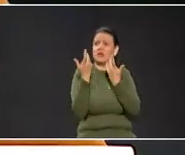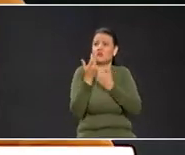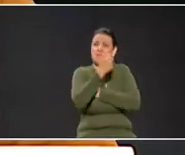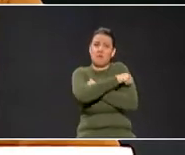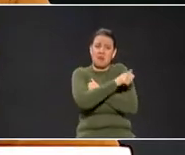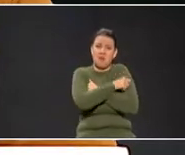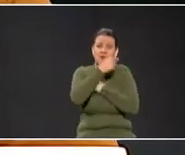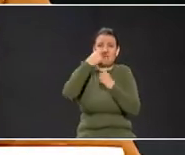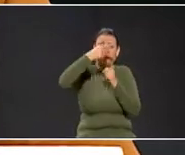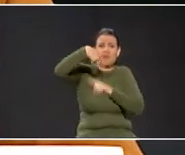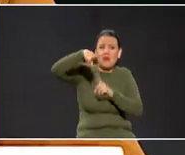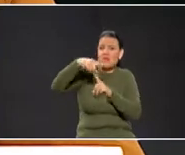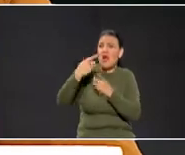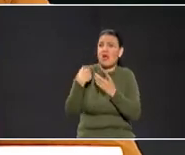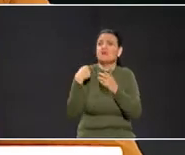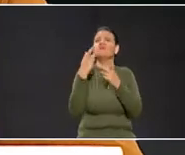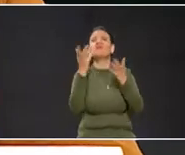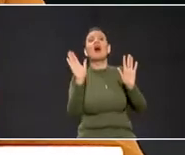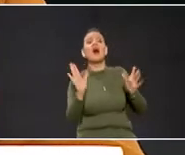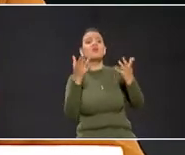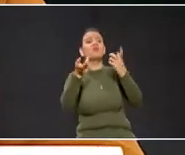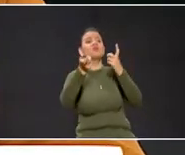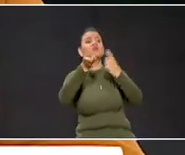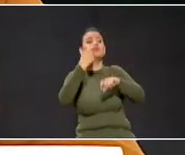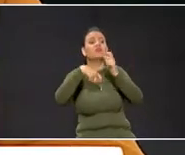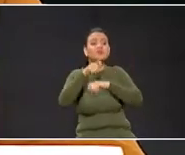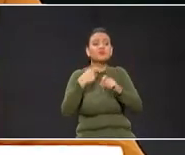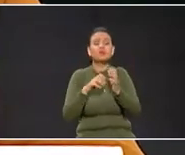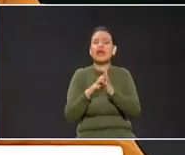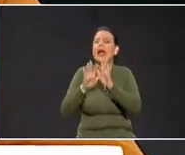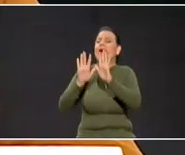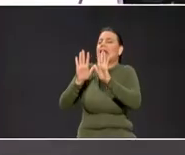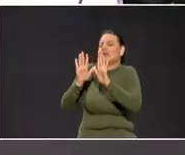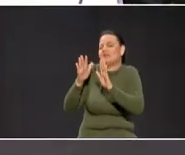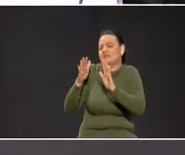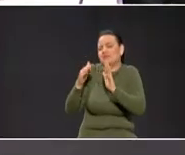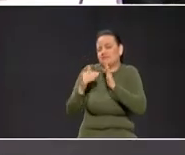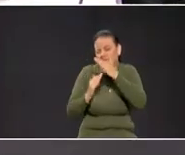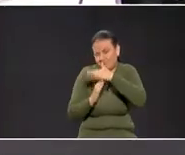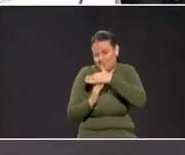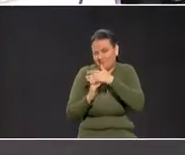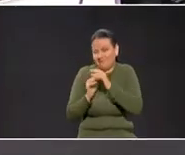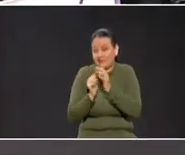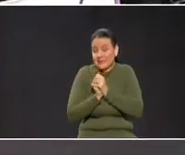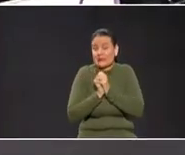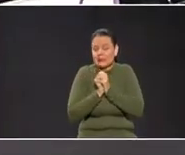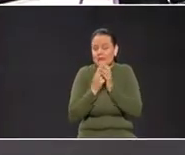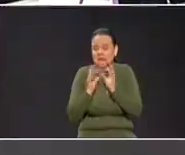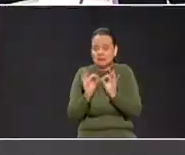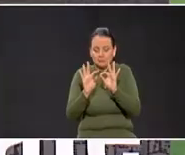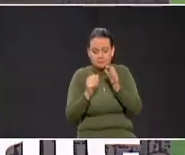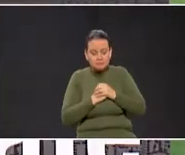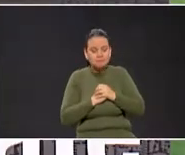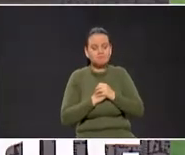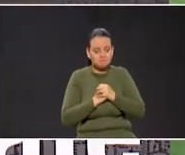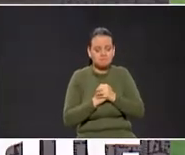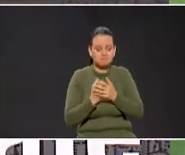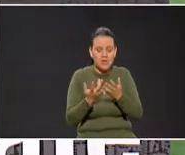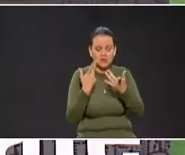y de negocios de la empresa que candidata en gema eso es muy cierto todo lo que nos está